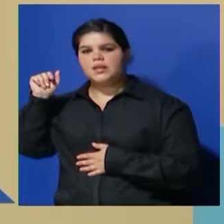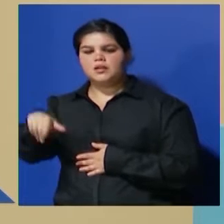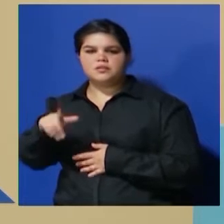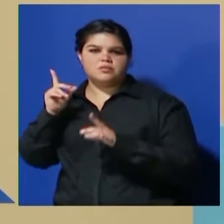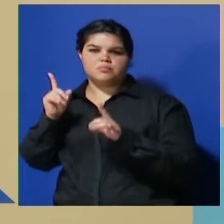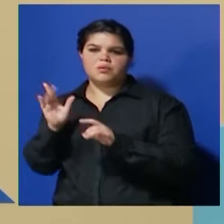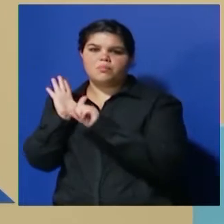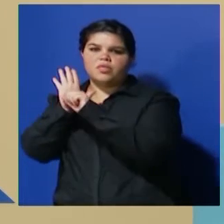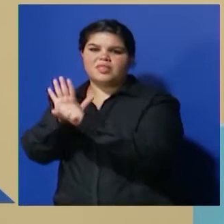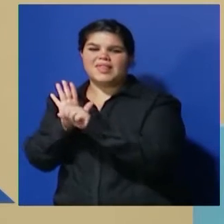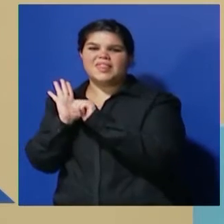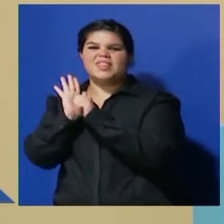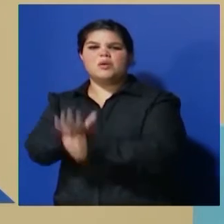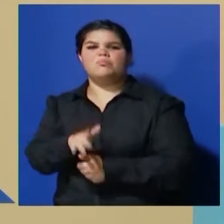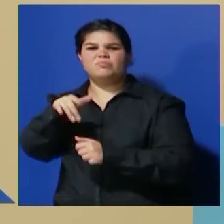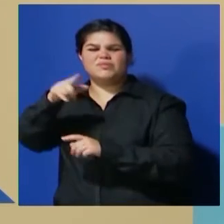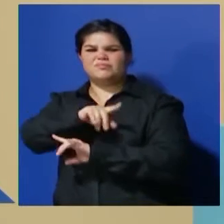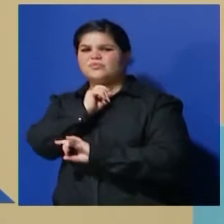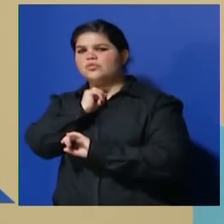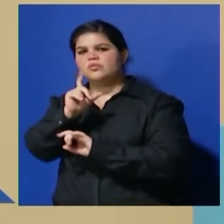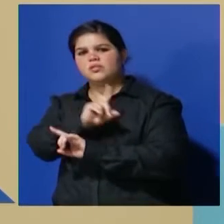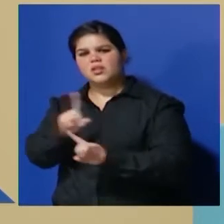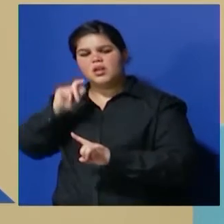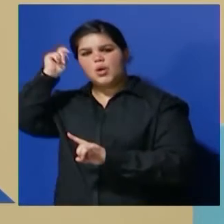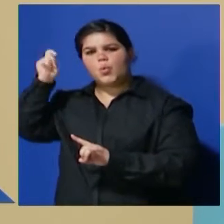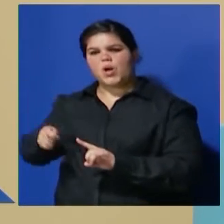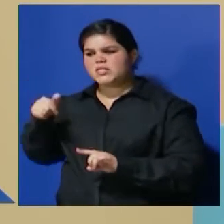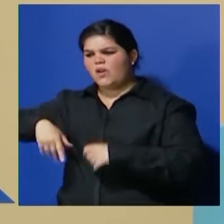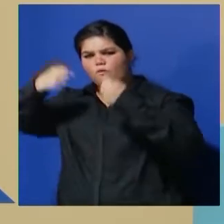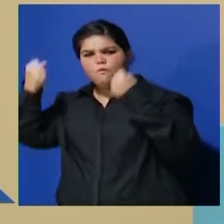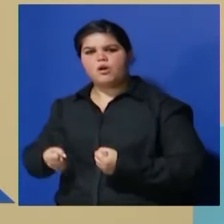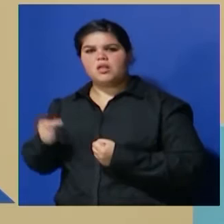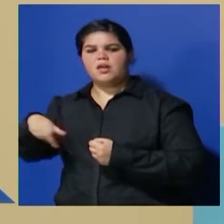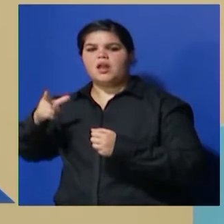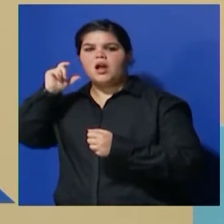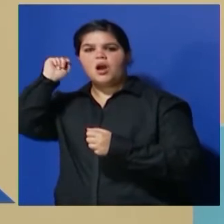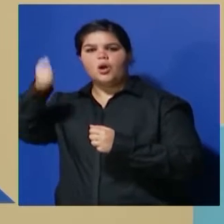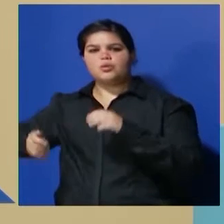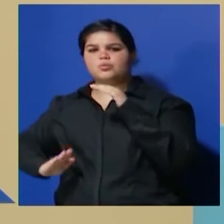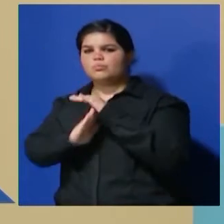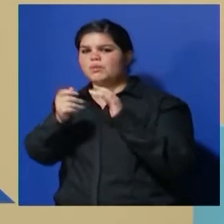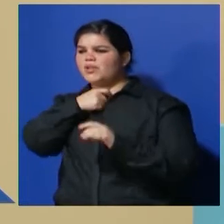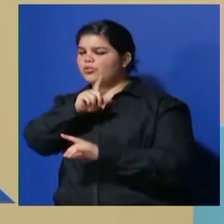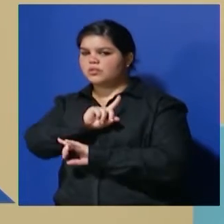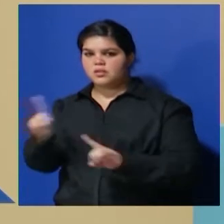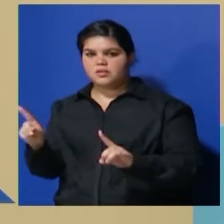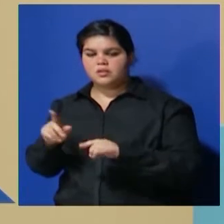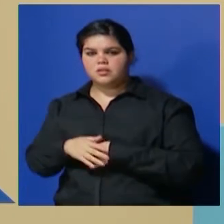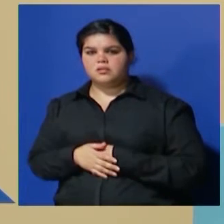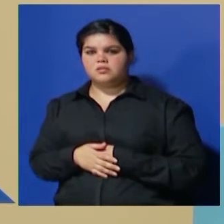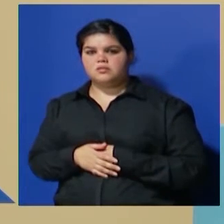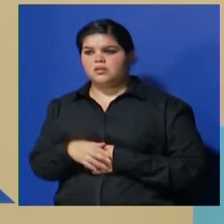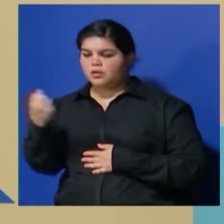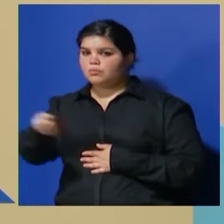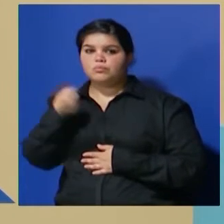represión o habilitar la represión poniendo jueces mano dura en la Corte Suprema. Por el contrario, queremos poder vivir